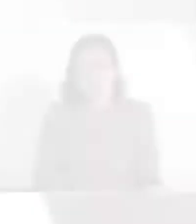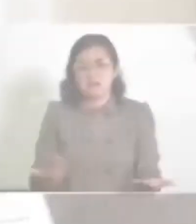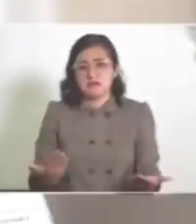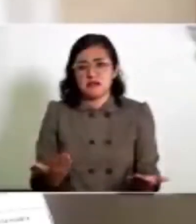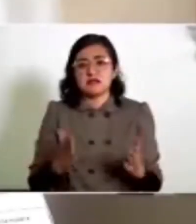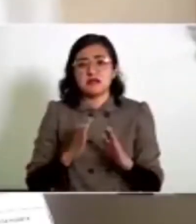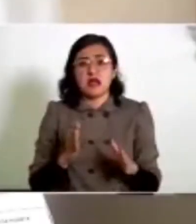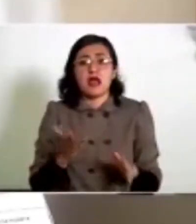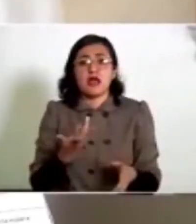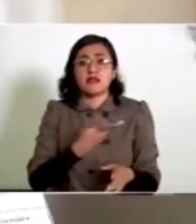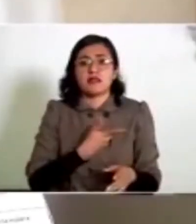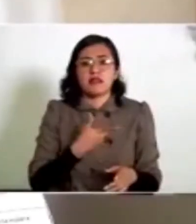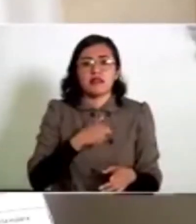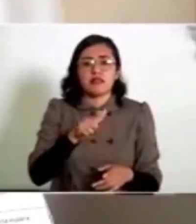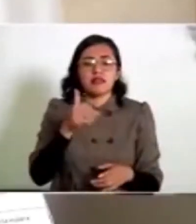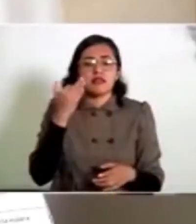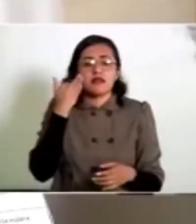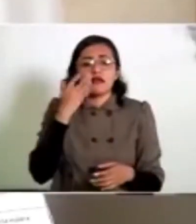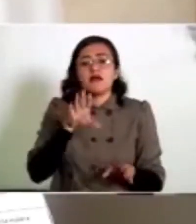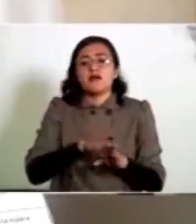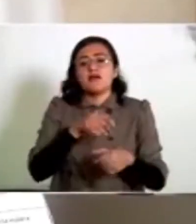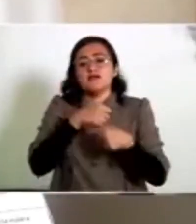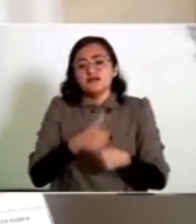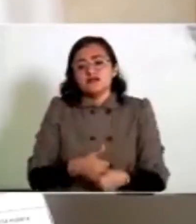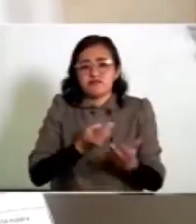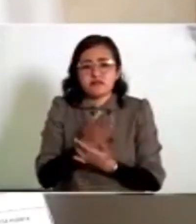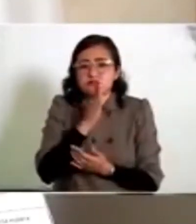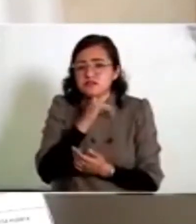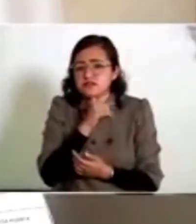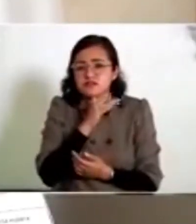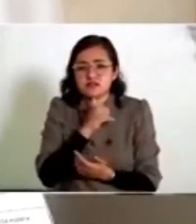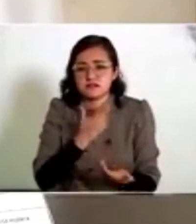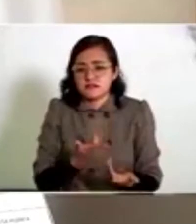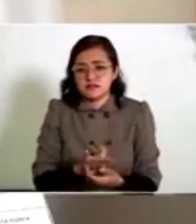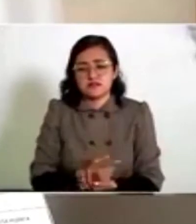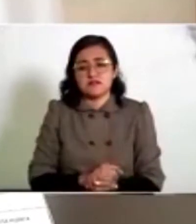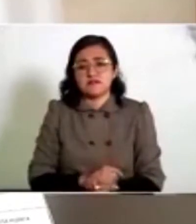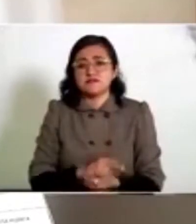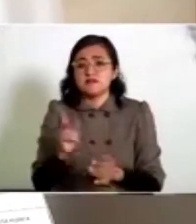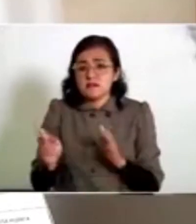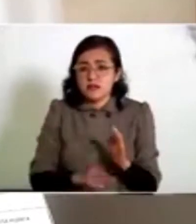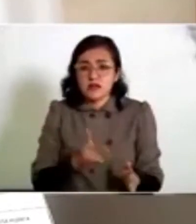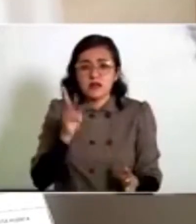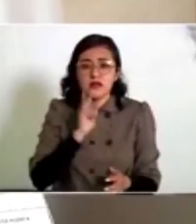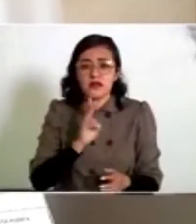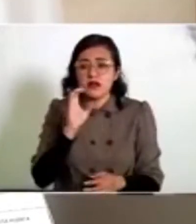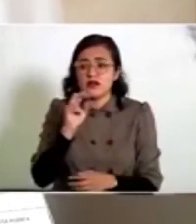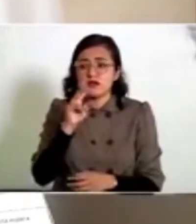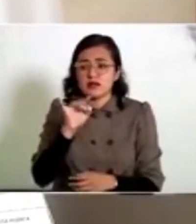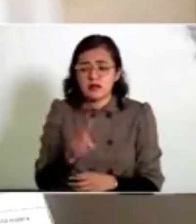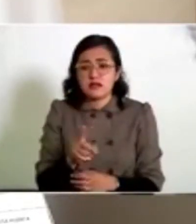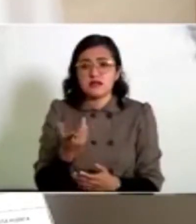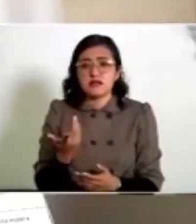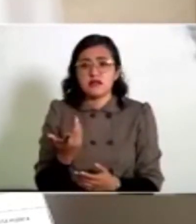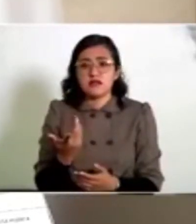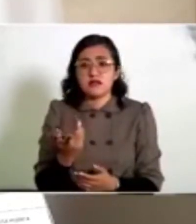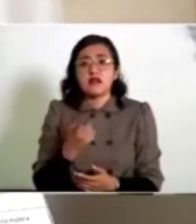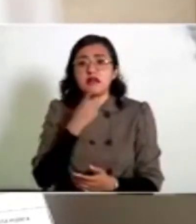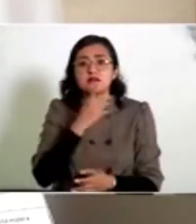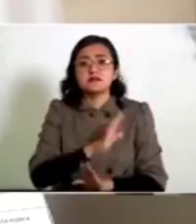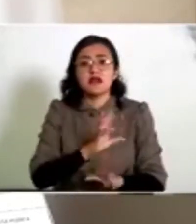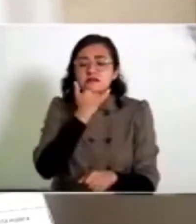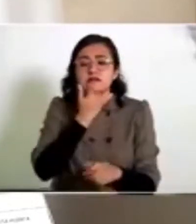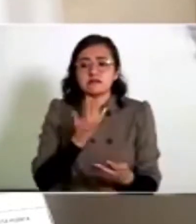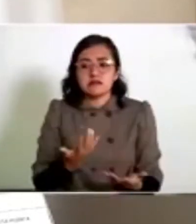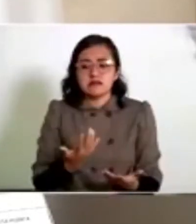ya que había tenido sufrimiento fetal así es simple y le vuelven a hacer otra prueba de comida a la señora y sale